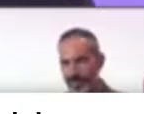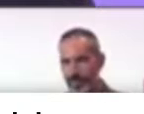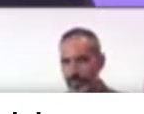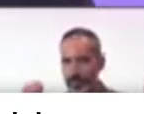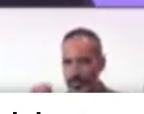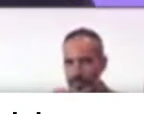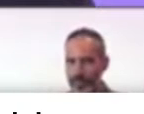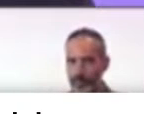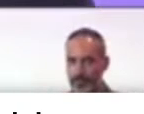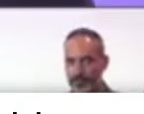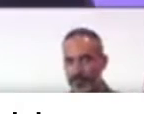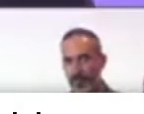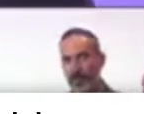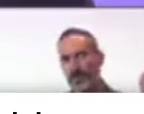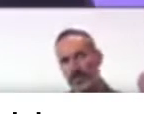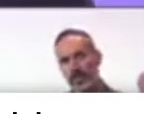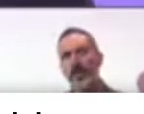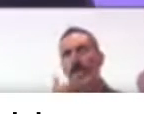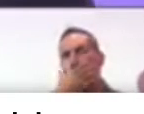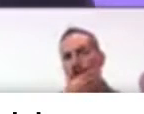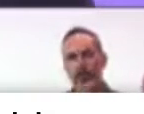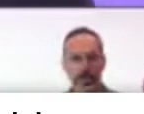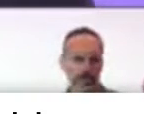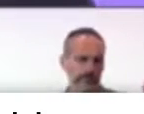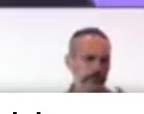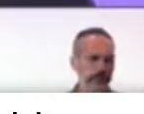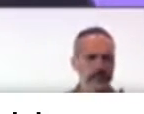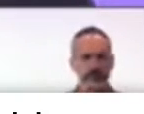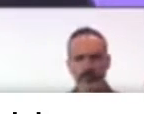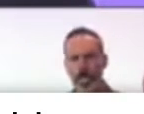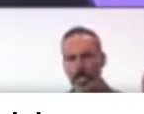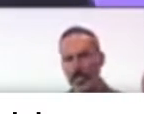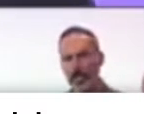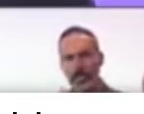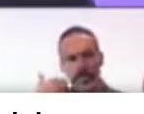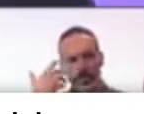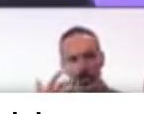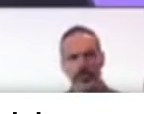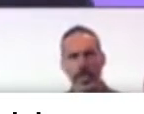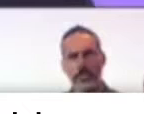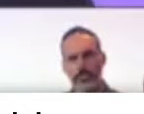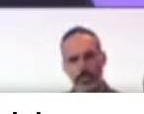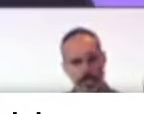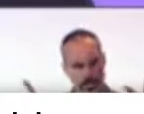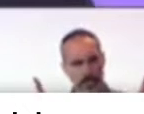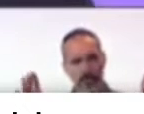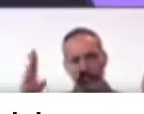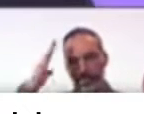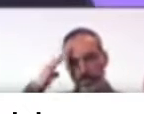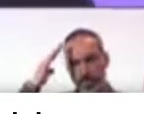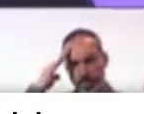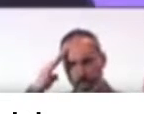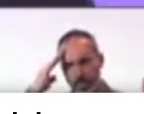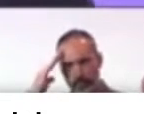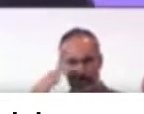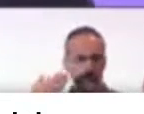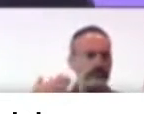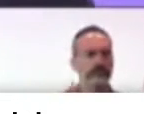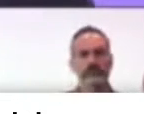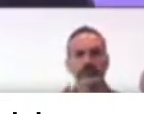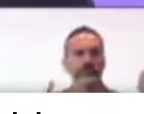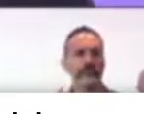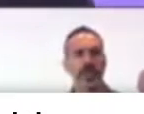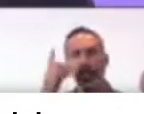lucha, que siempre está listo para afrontar las batallas que vengan. Dios y el tiempo abrirán el